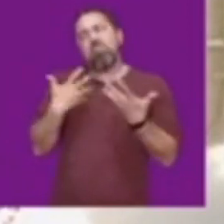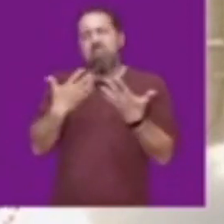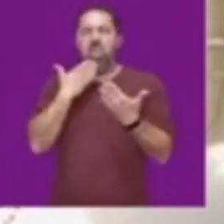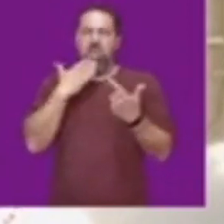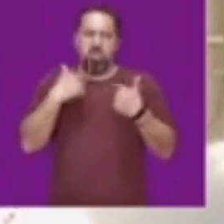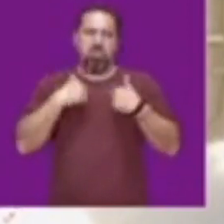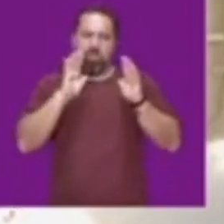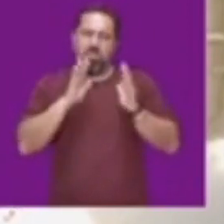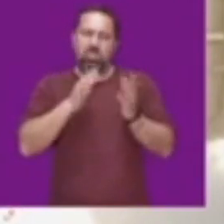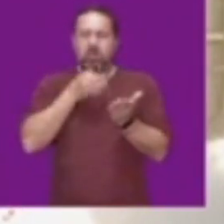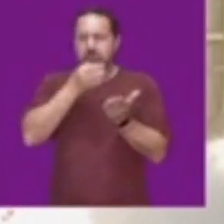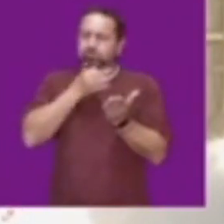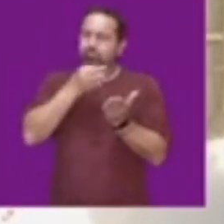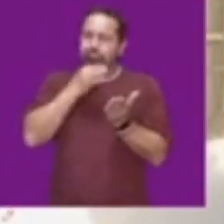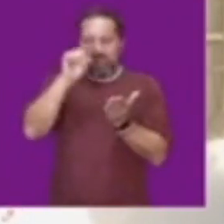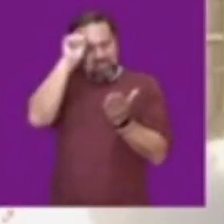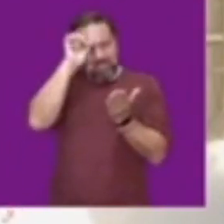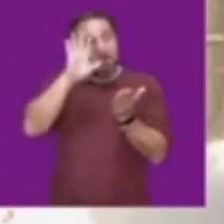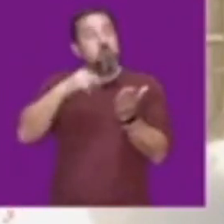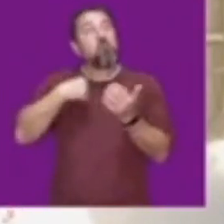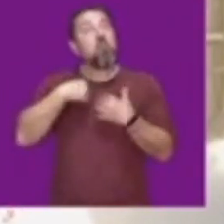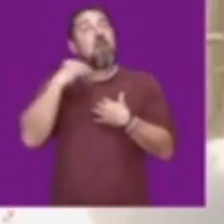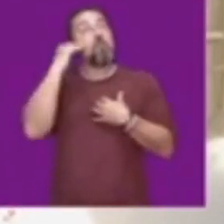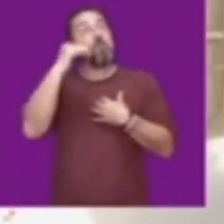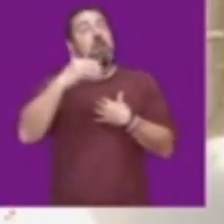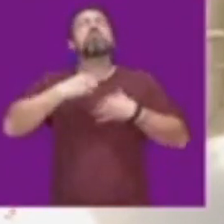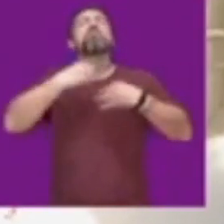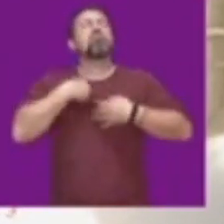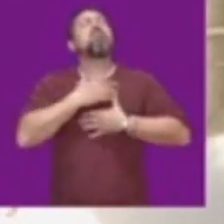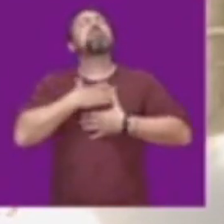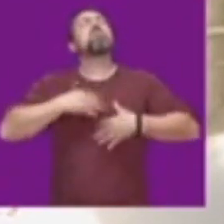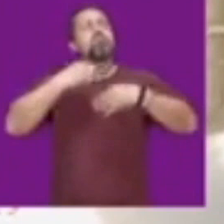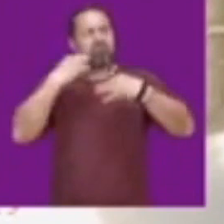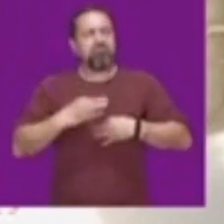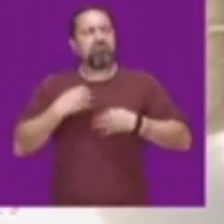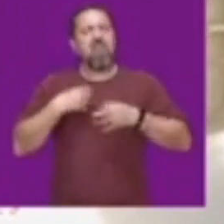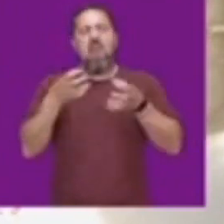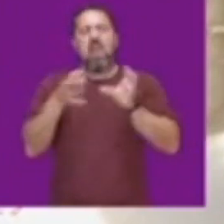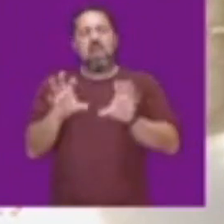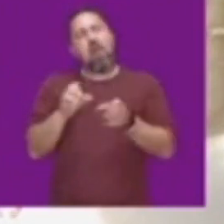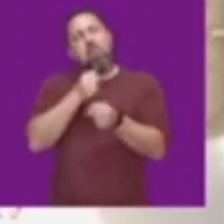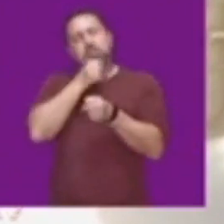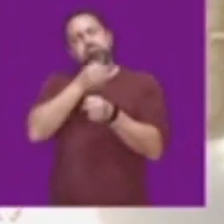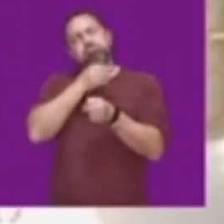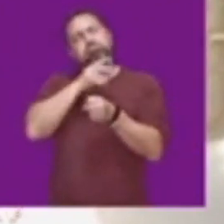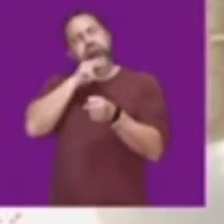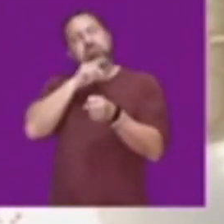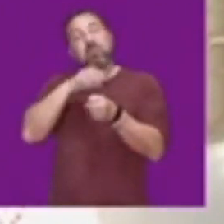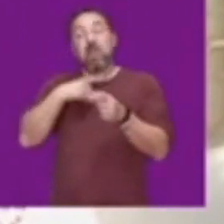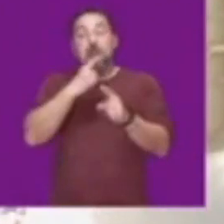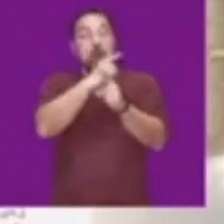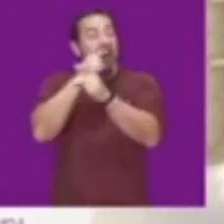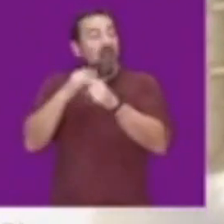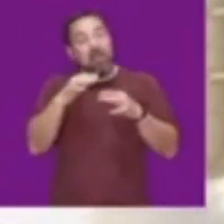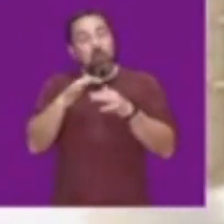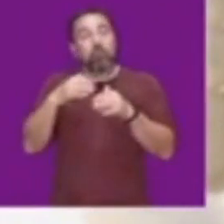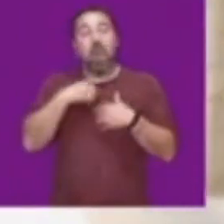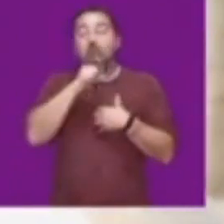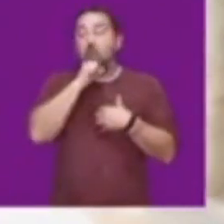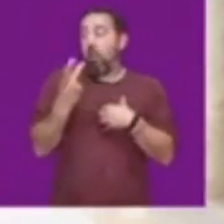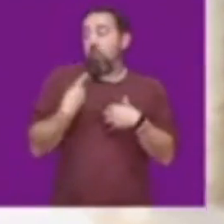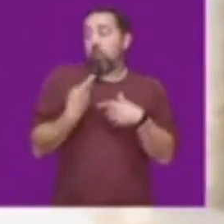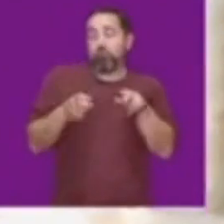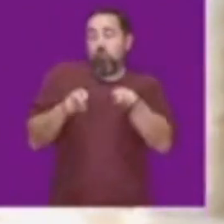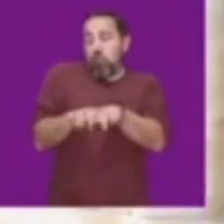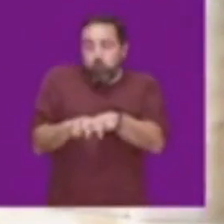¿eh? Pero estoy segura de lo que quiero ser de mayor. Locutora de radio. Radiaré los partidos junto